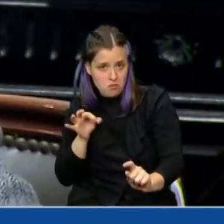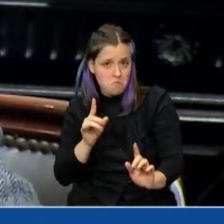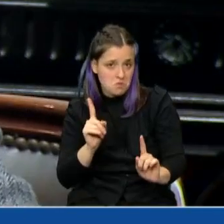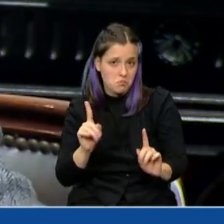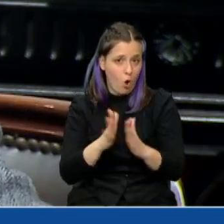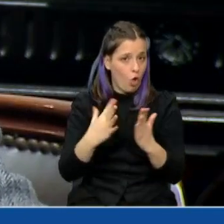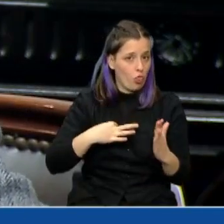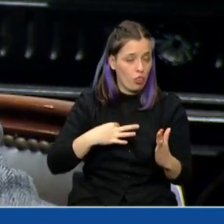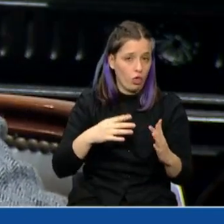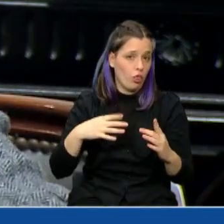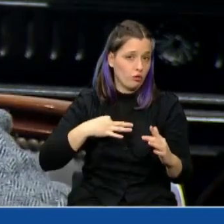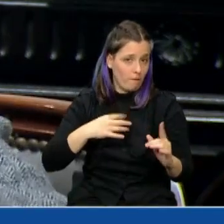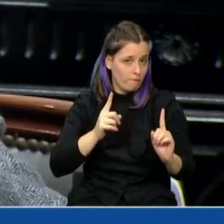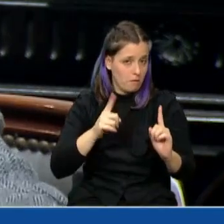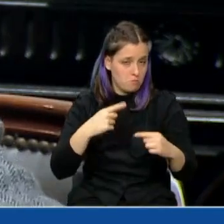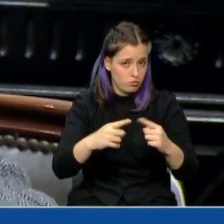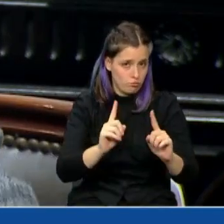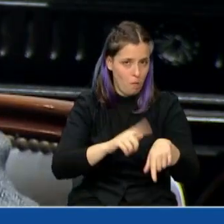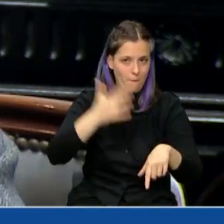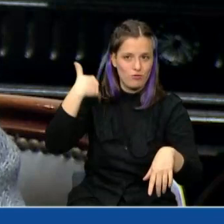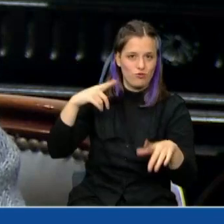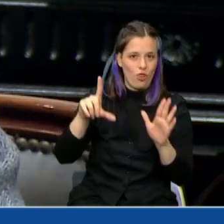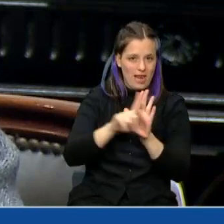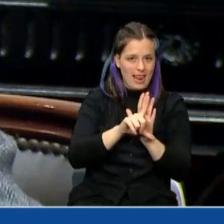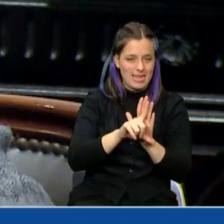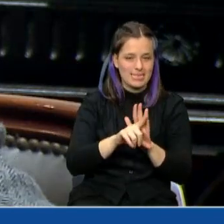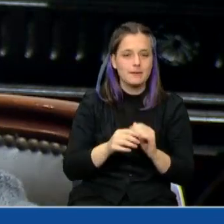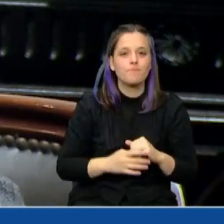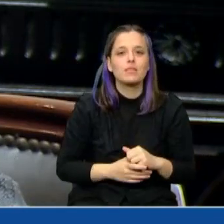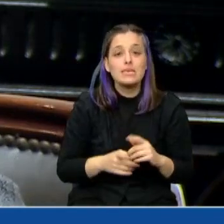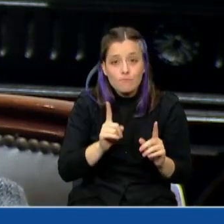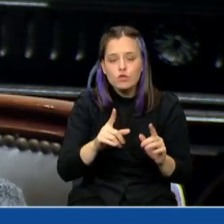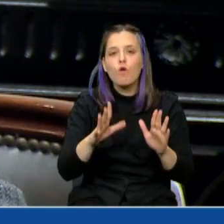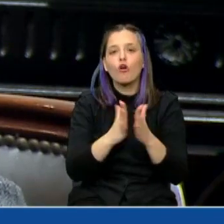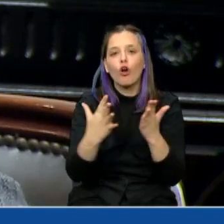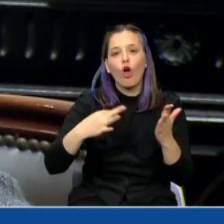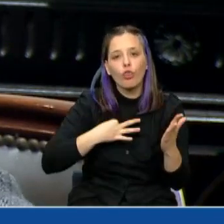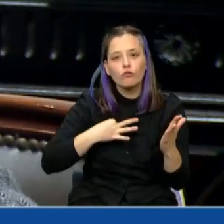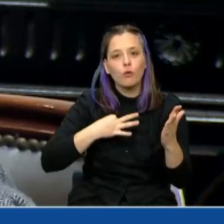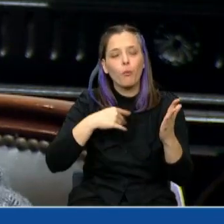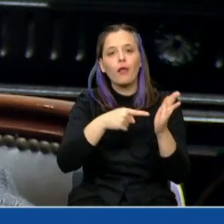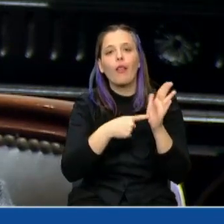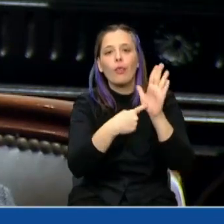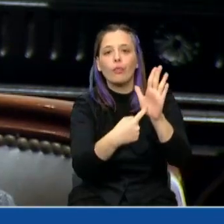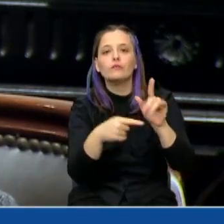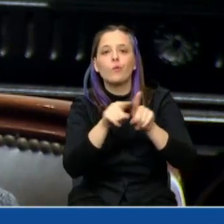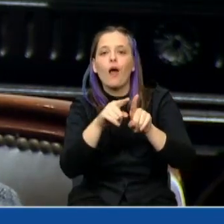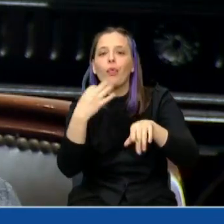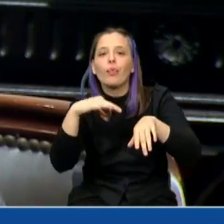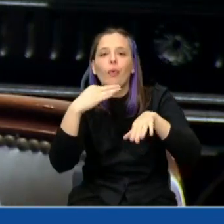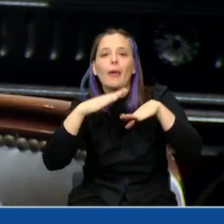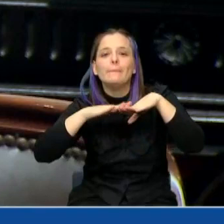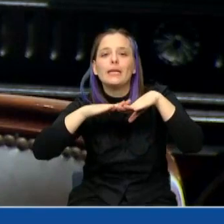que tenía un mérito en el que tenemos que pensar seriamente, que es el de establecer umbrales